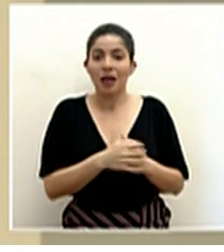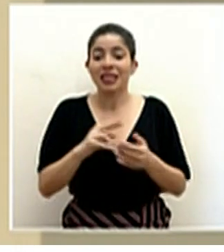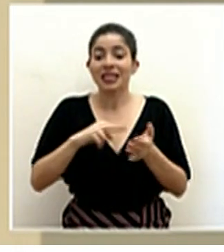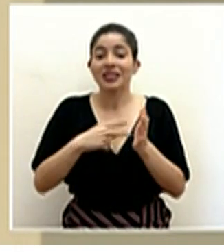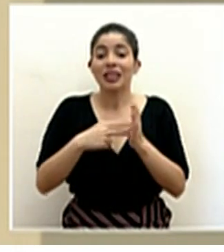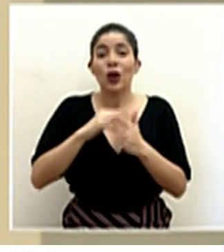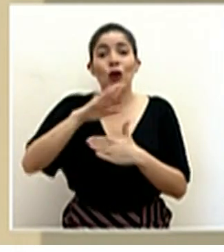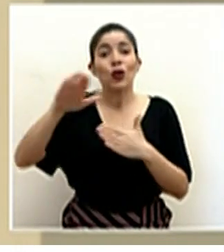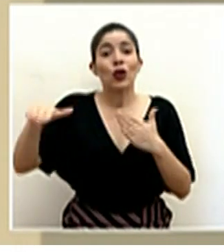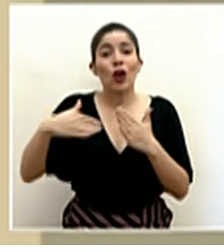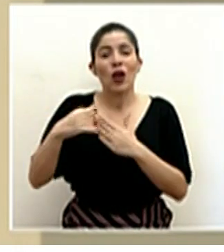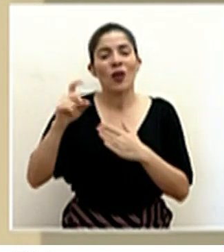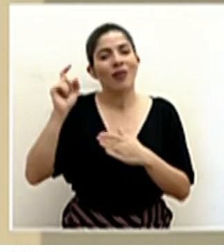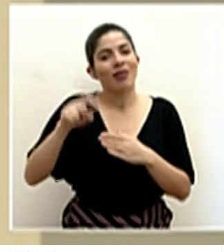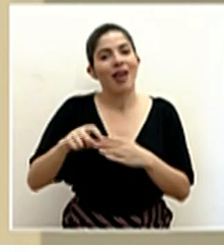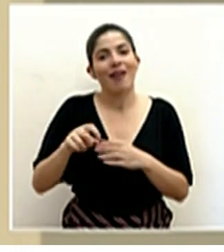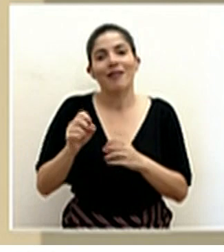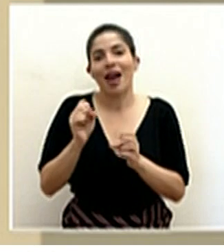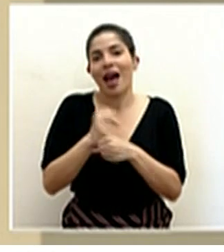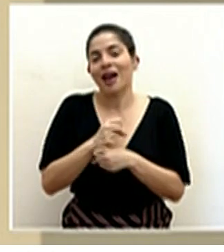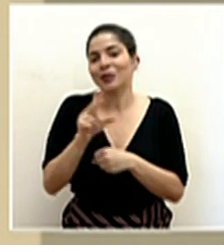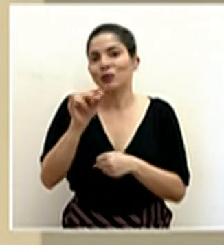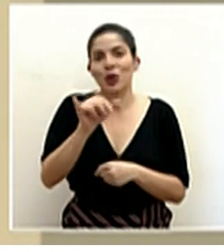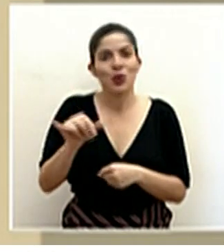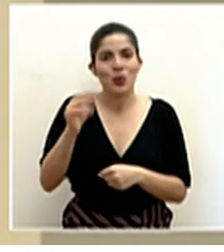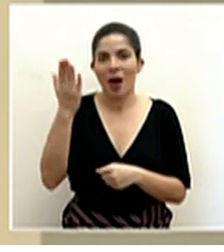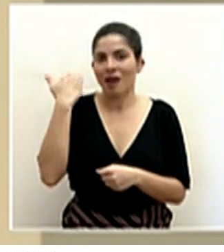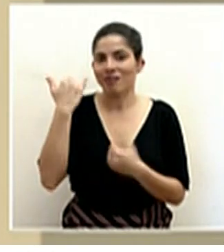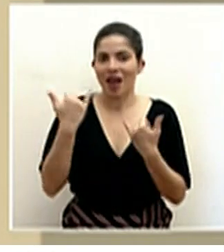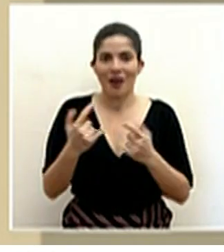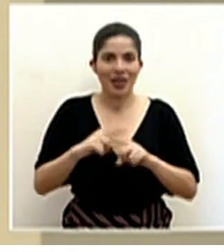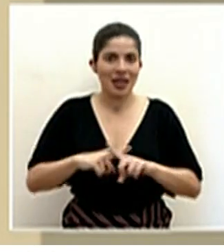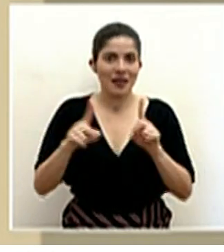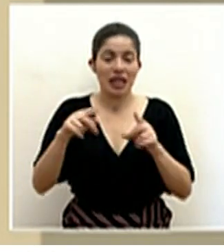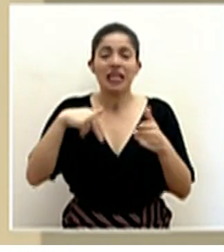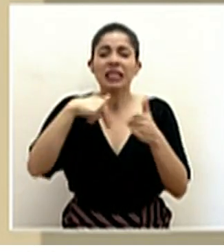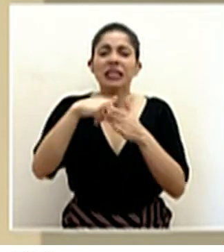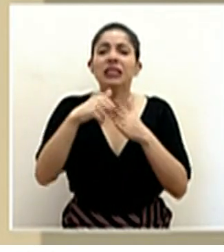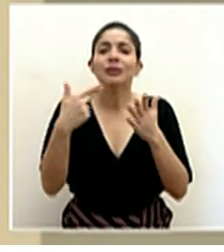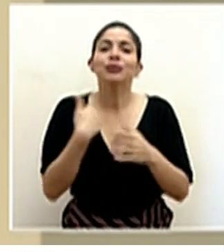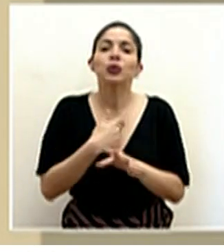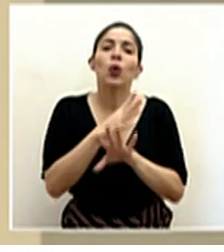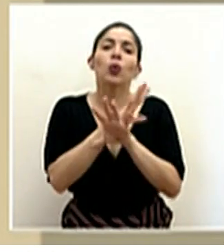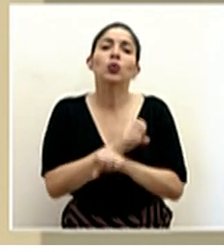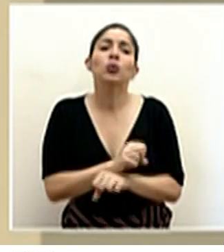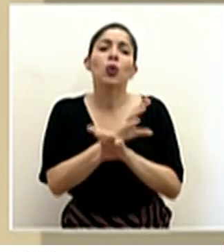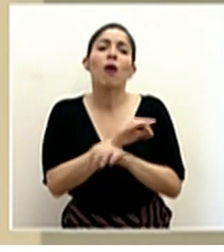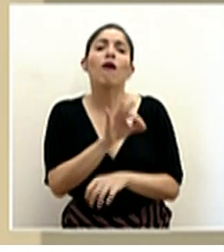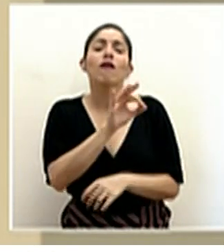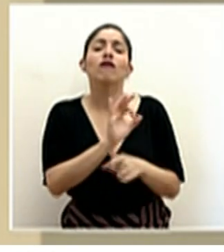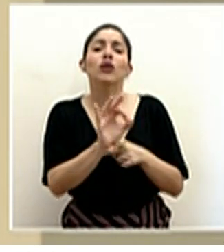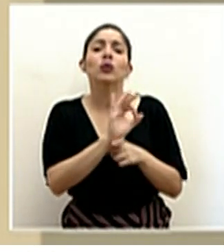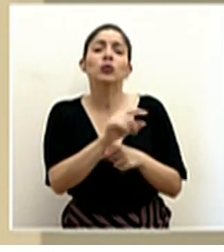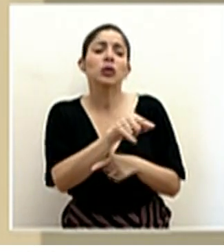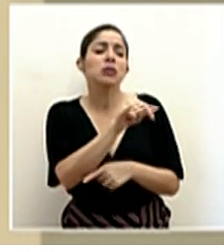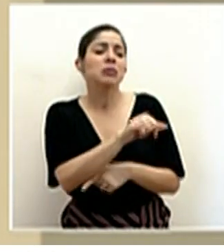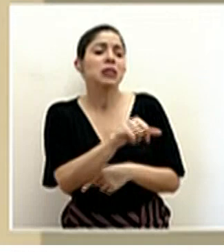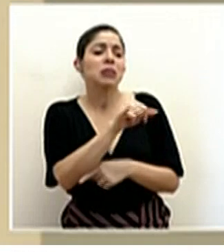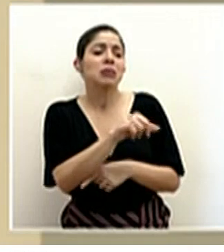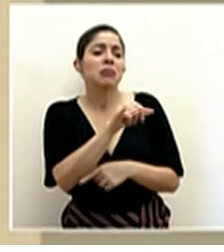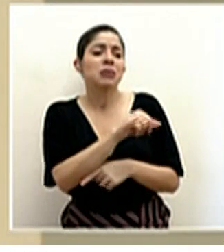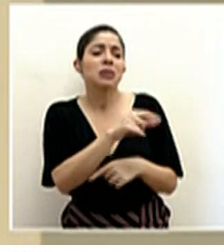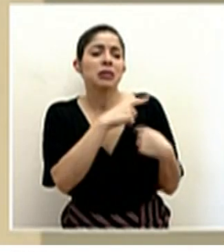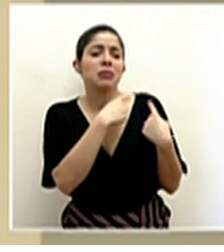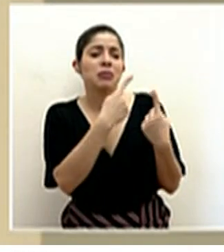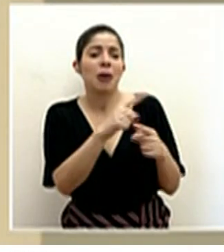todo lo tenemos que hacer de manera distinta. Y yo creo que la principal traba es que estamos habituados a funcionar de una manera y tenemos que funcionar